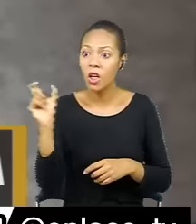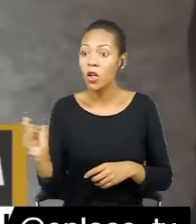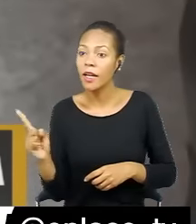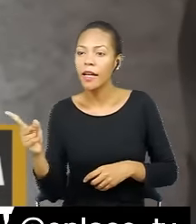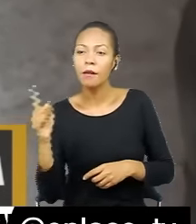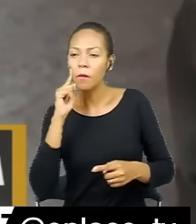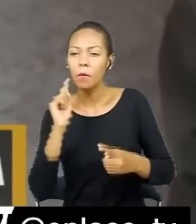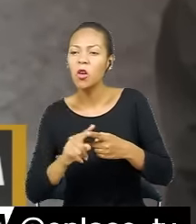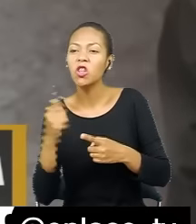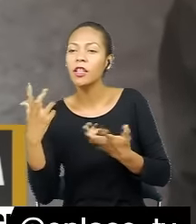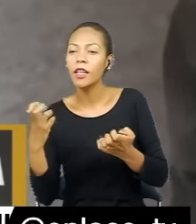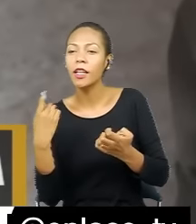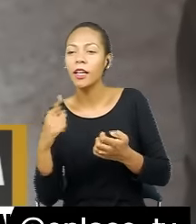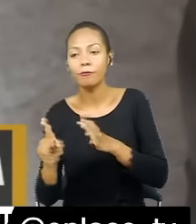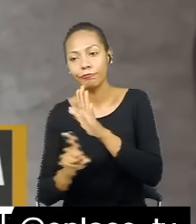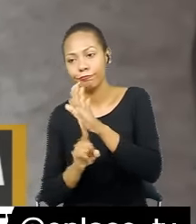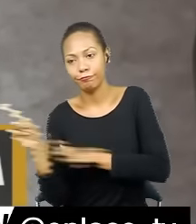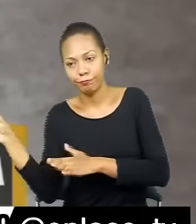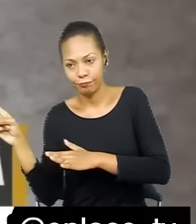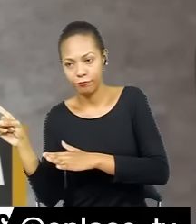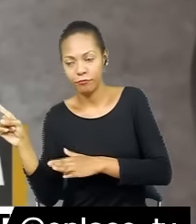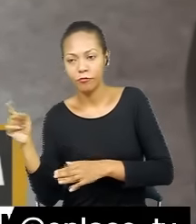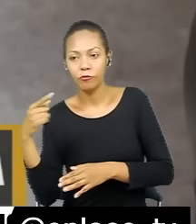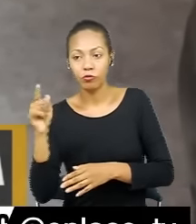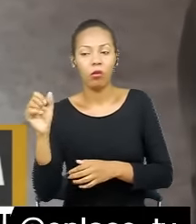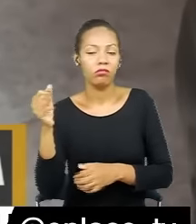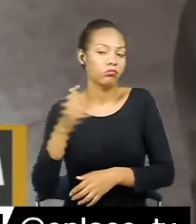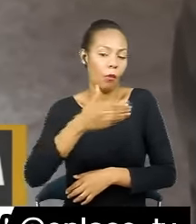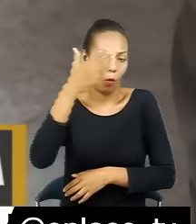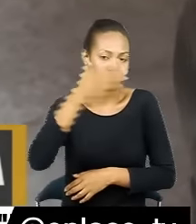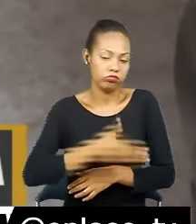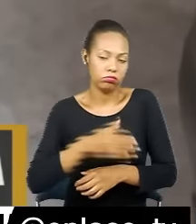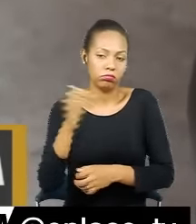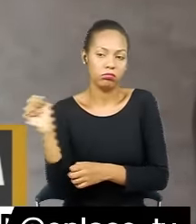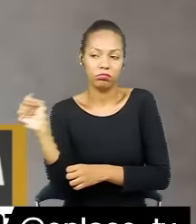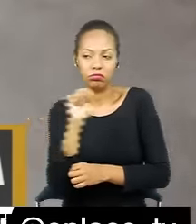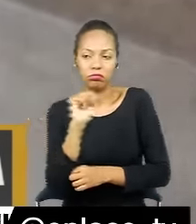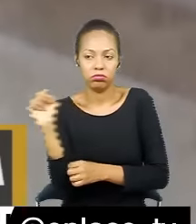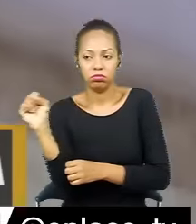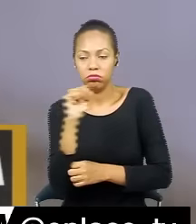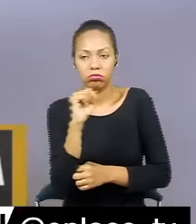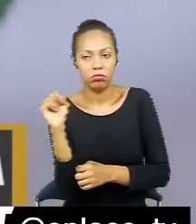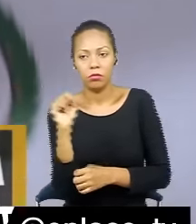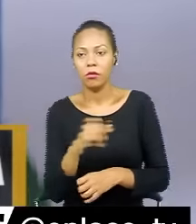ciudad en un bus comercial. Allí pues